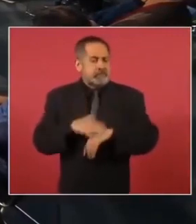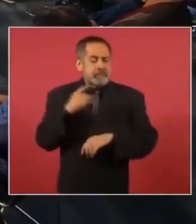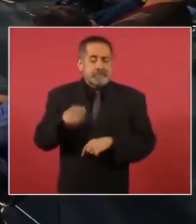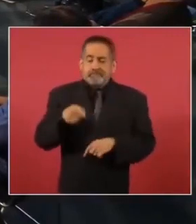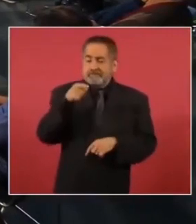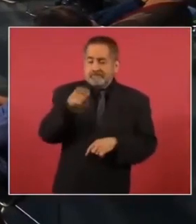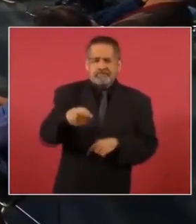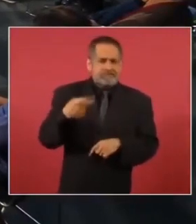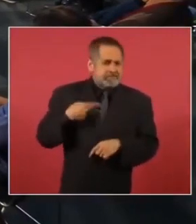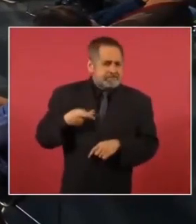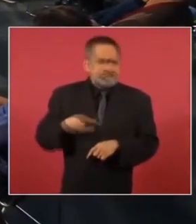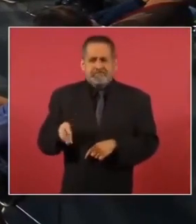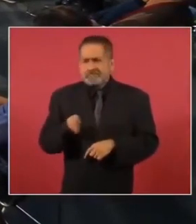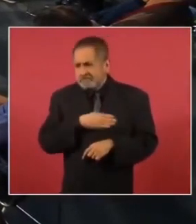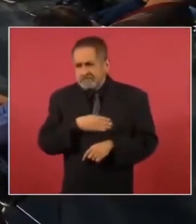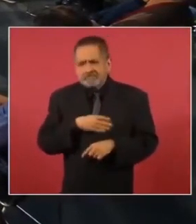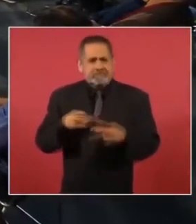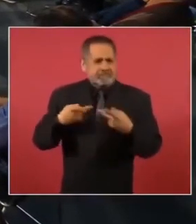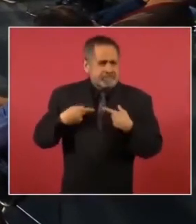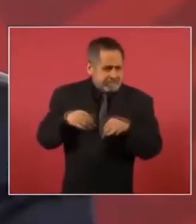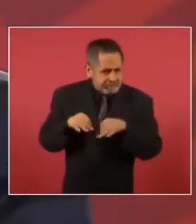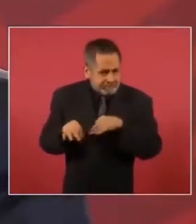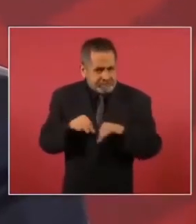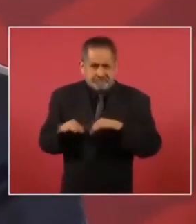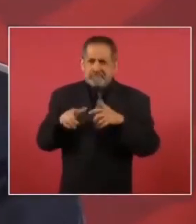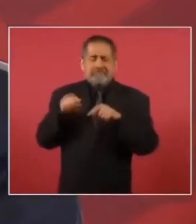de gente buena de gente trabajadora